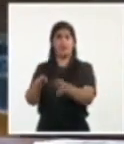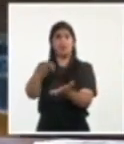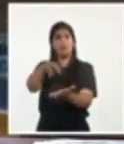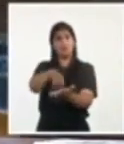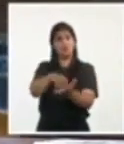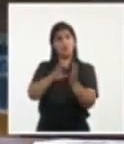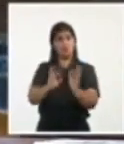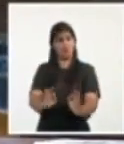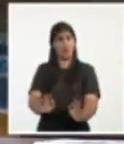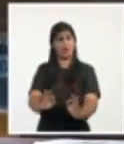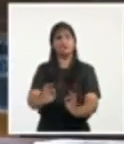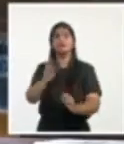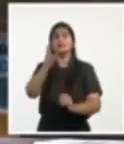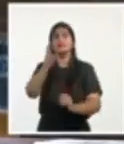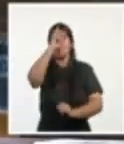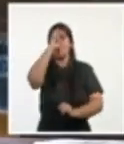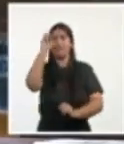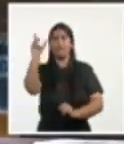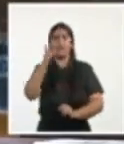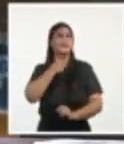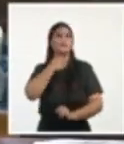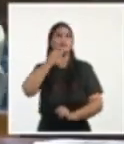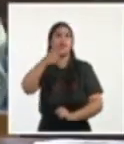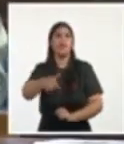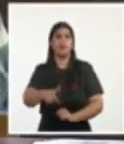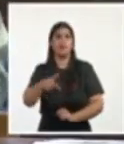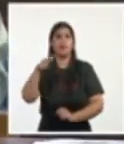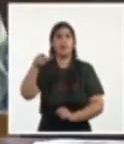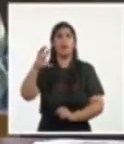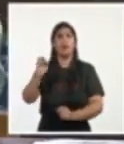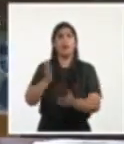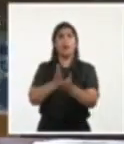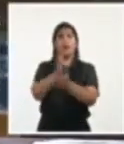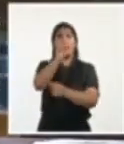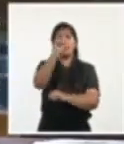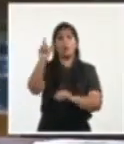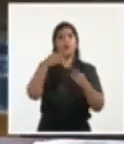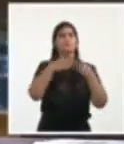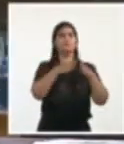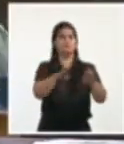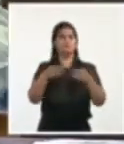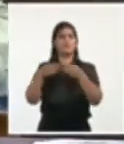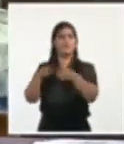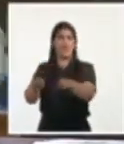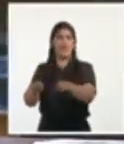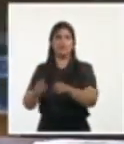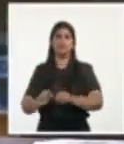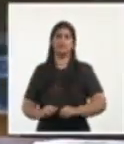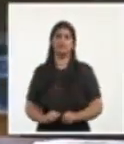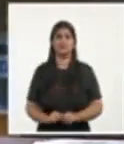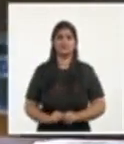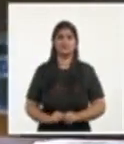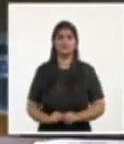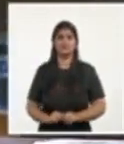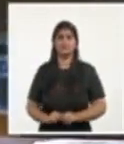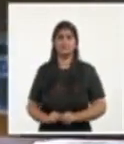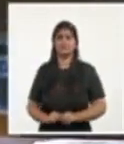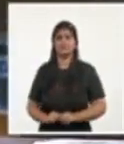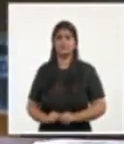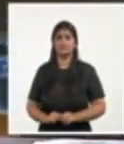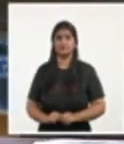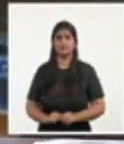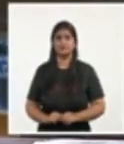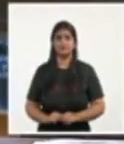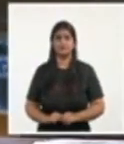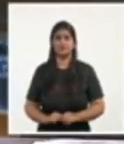habilitando como hospitales para la atención, y le seguimos mejorando todos los procesos de atención de forma tal que esa red de instituciones